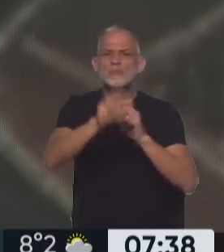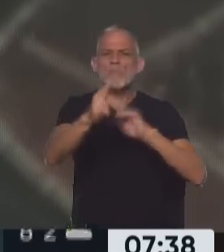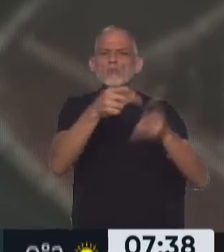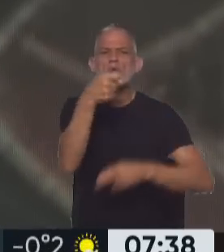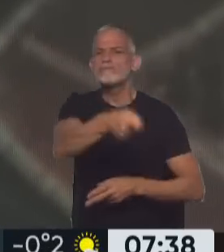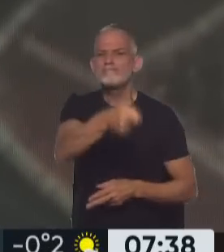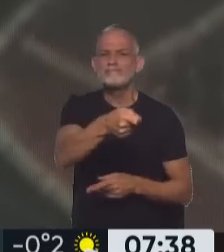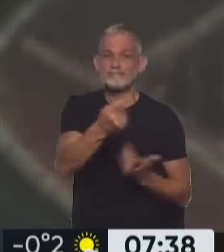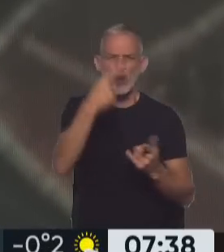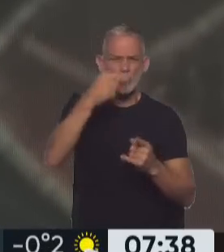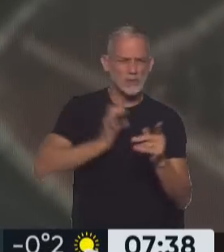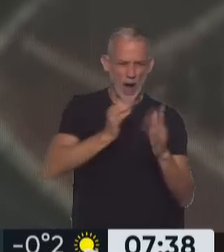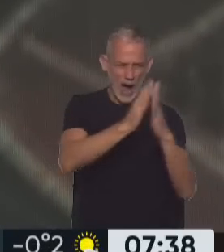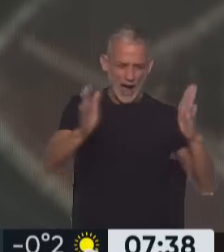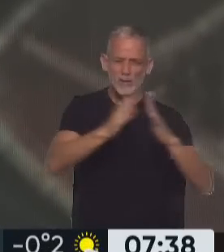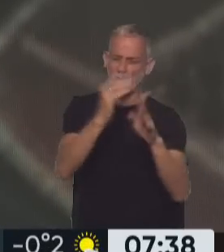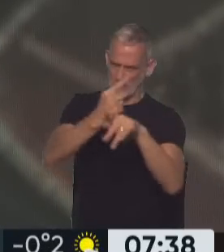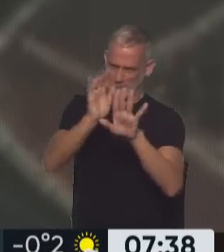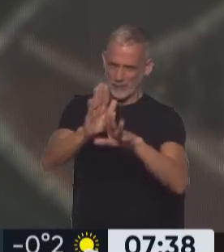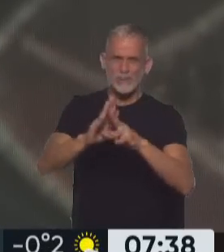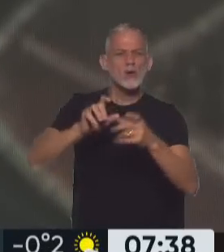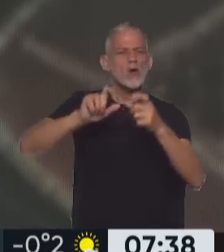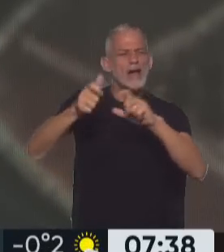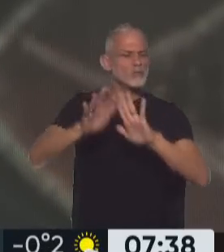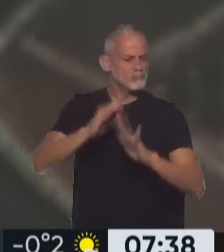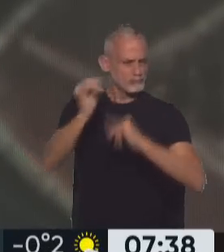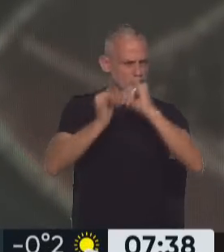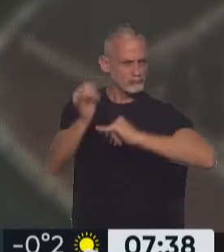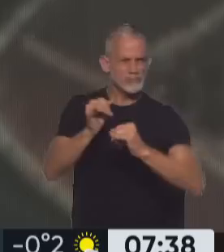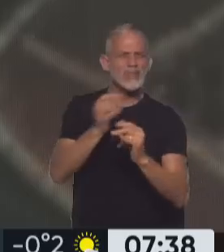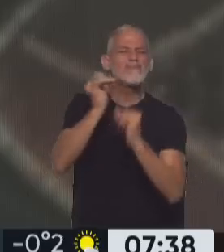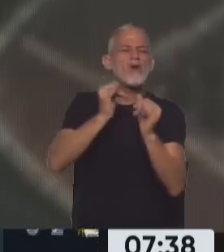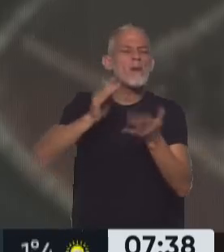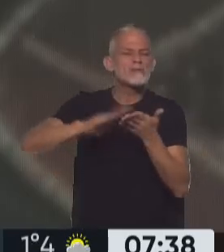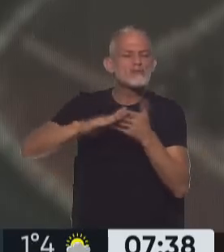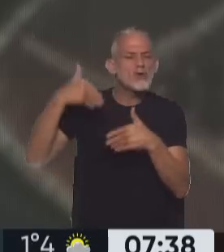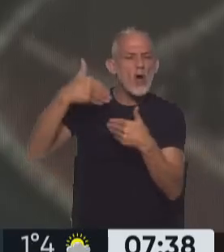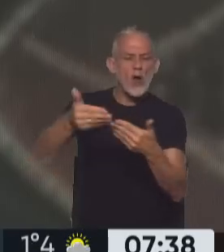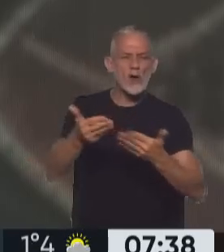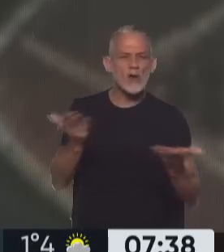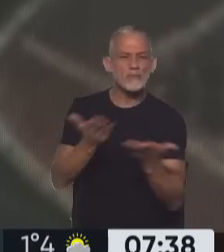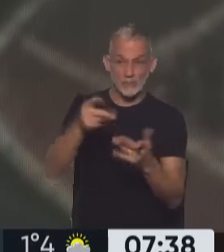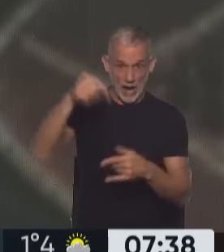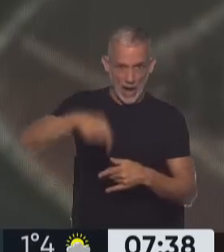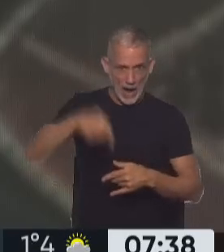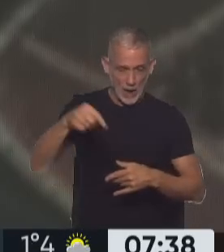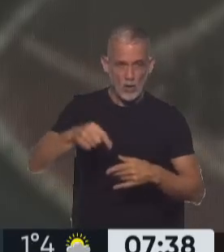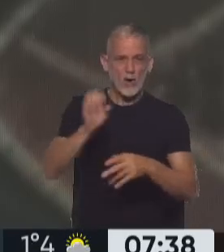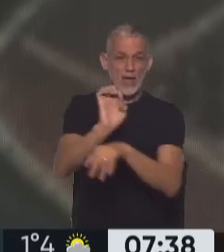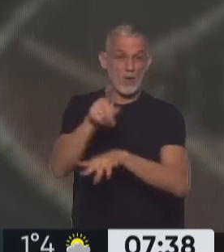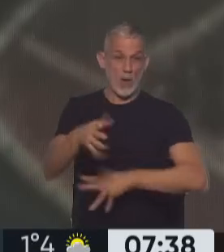de los últimos años, pero antes vamos a actualizar un poco la información sobre lo que está sucediendo en